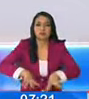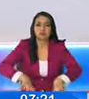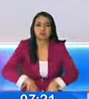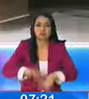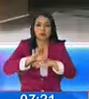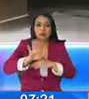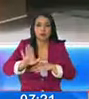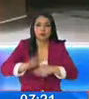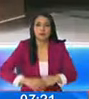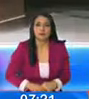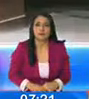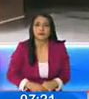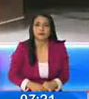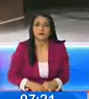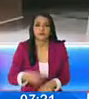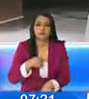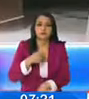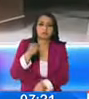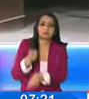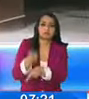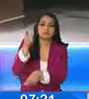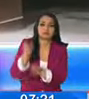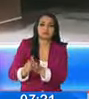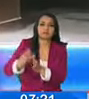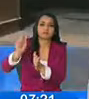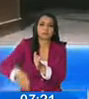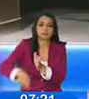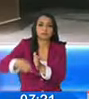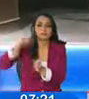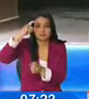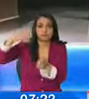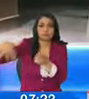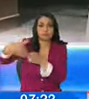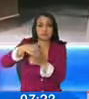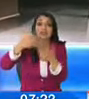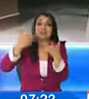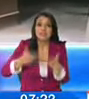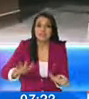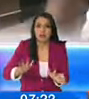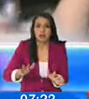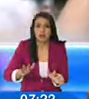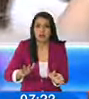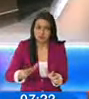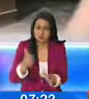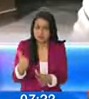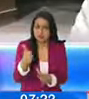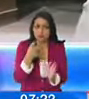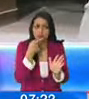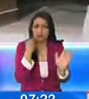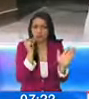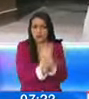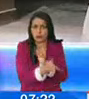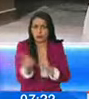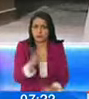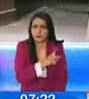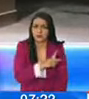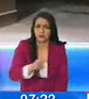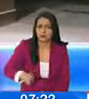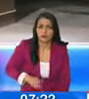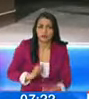al país. Una exigencia de que el Procurador General del Estado ya presente acusación particular para cada uno